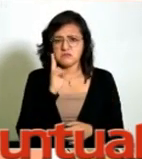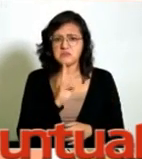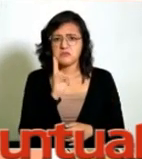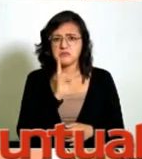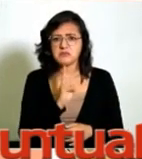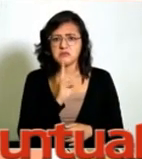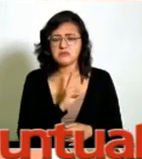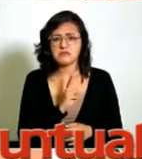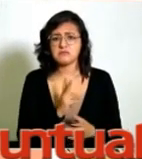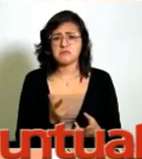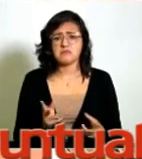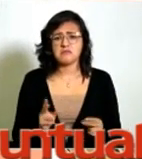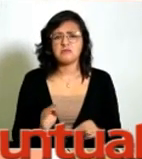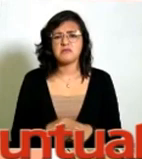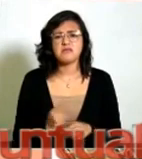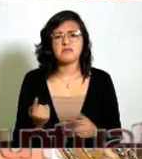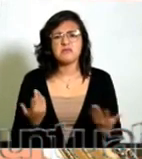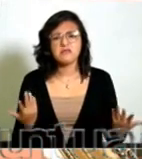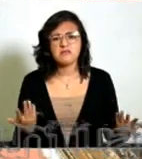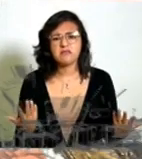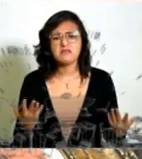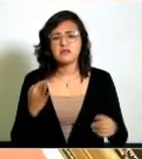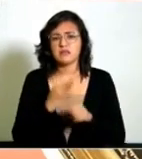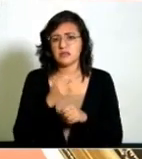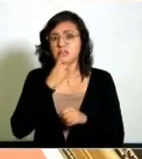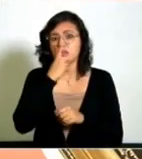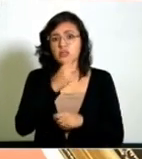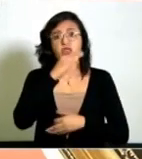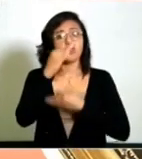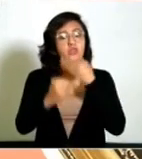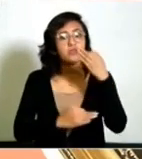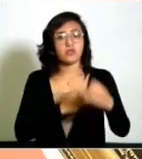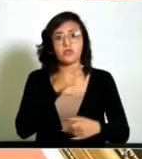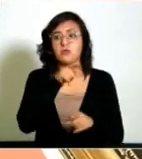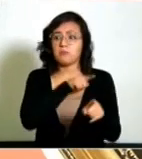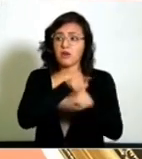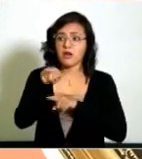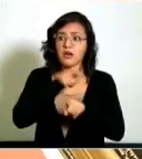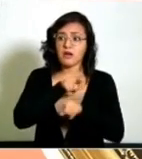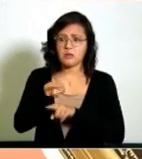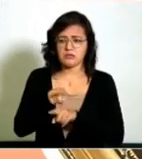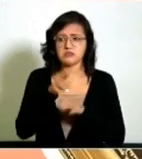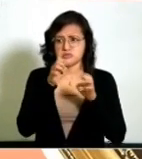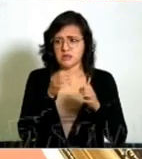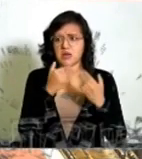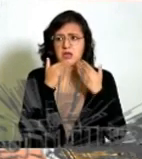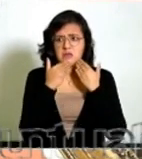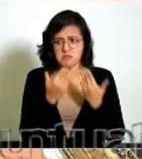técnico, y que acredite que todo lo que le imputan está bien.